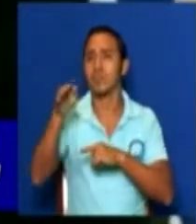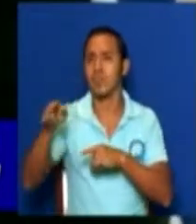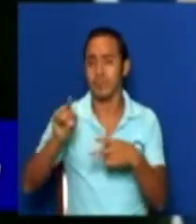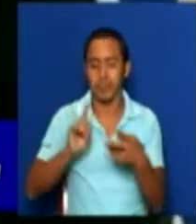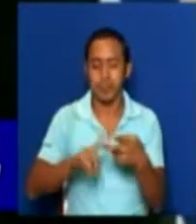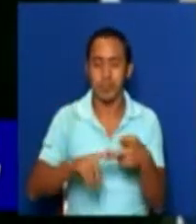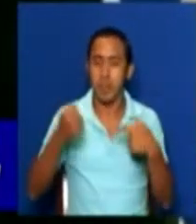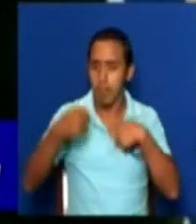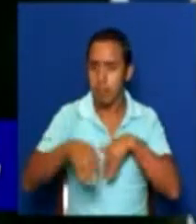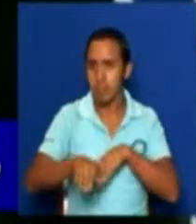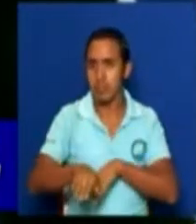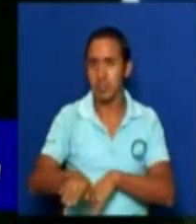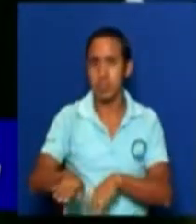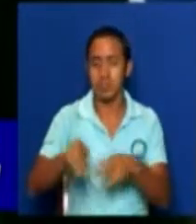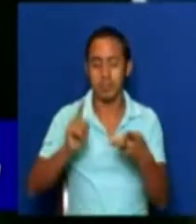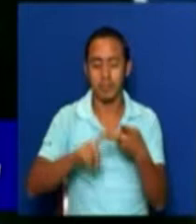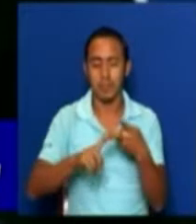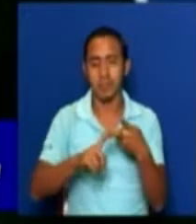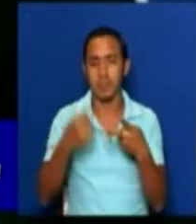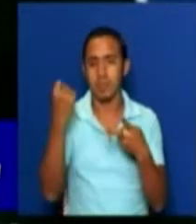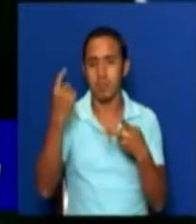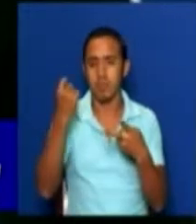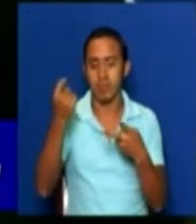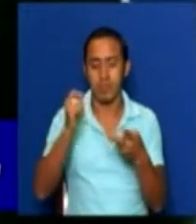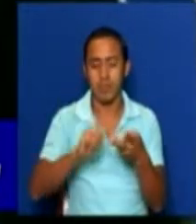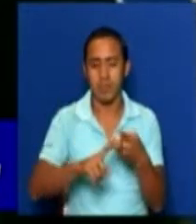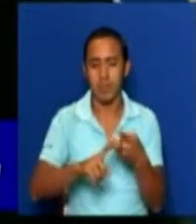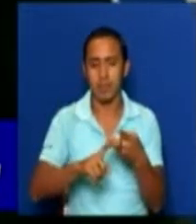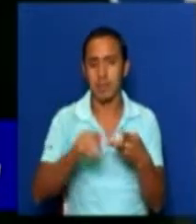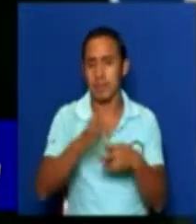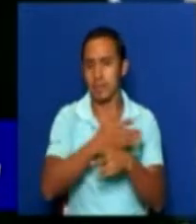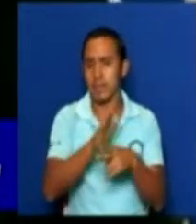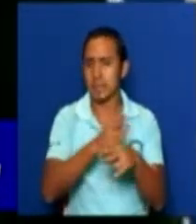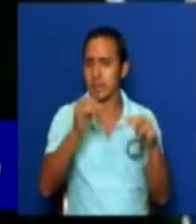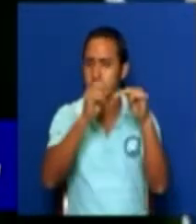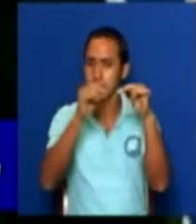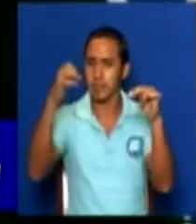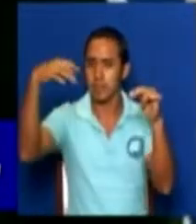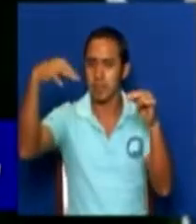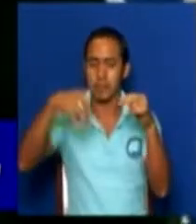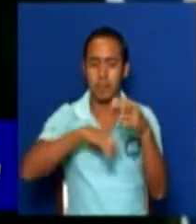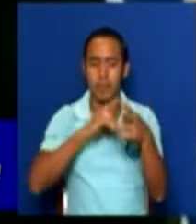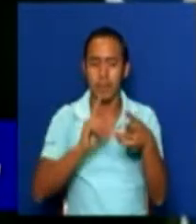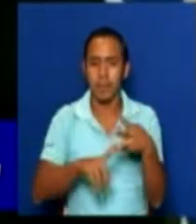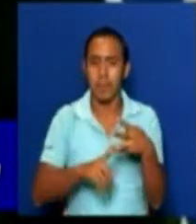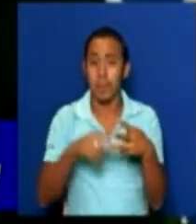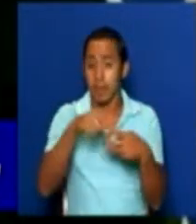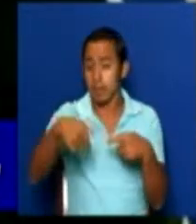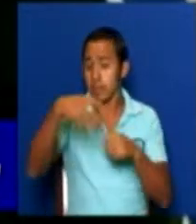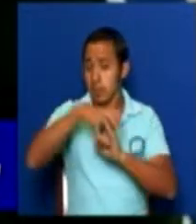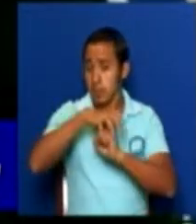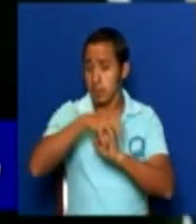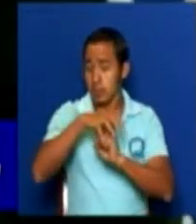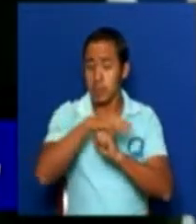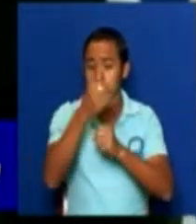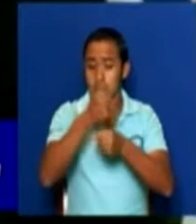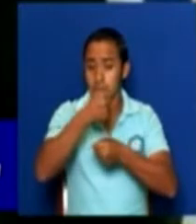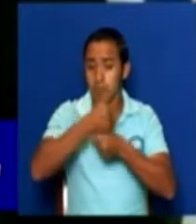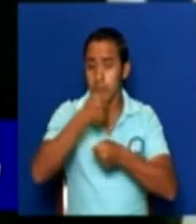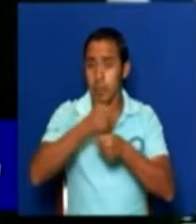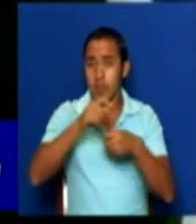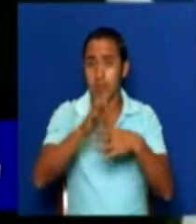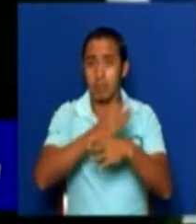agendado conversaciones con distribuidoras de energía, porque esta comisión laboral, tanto